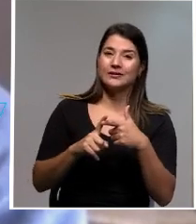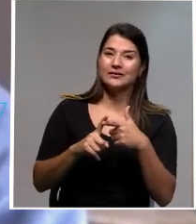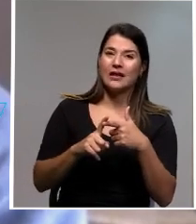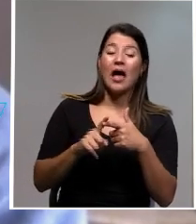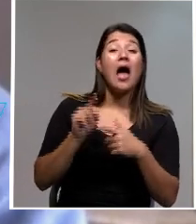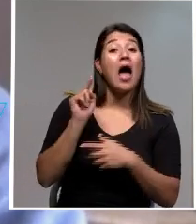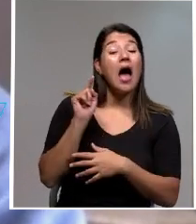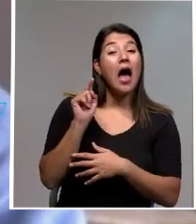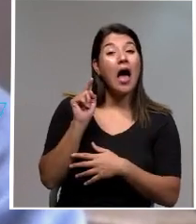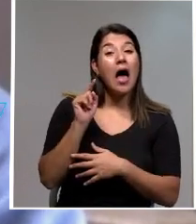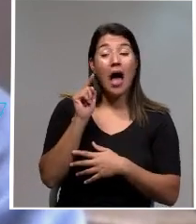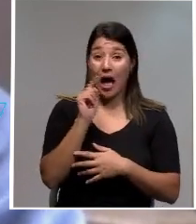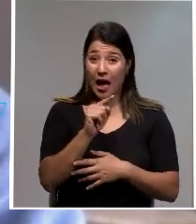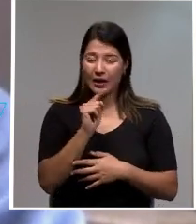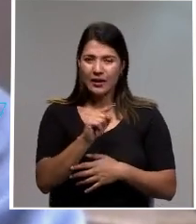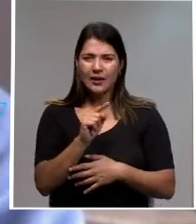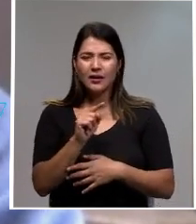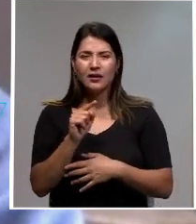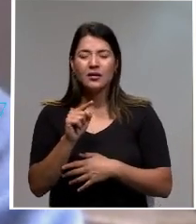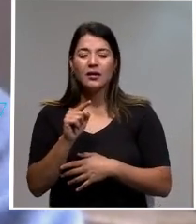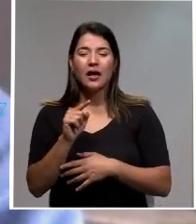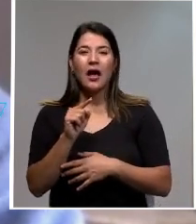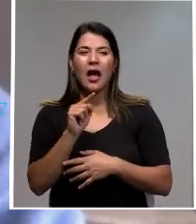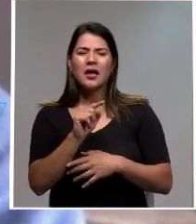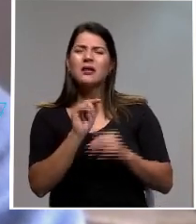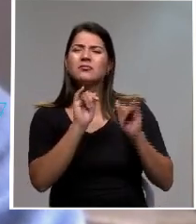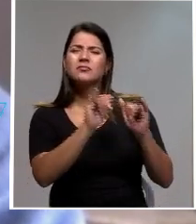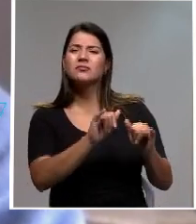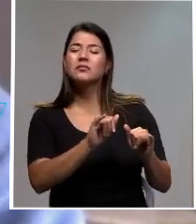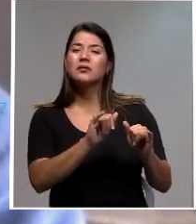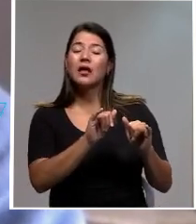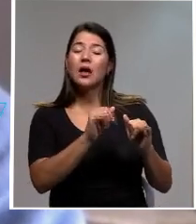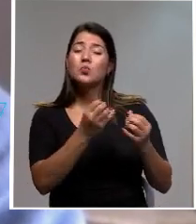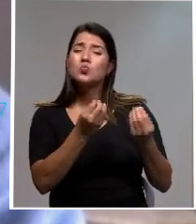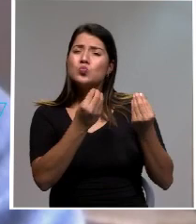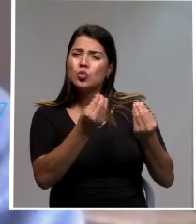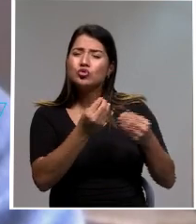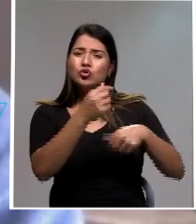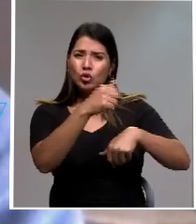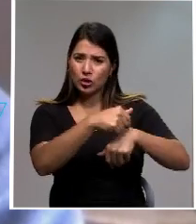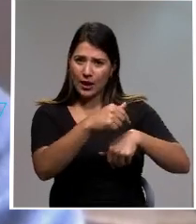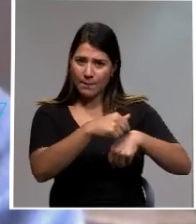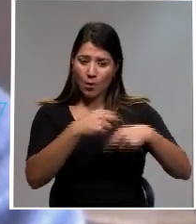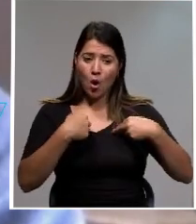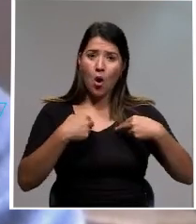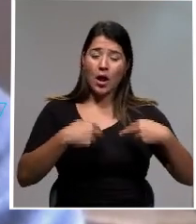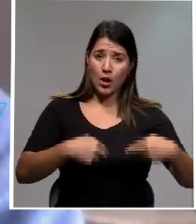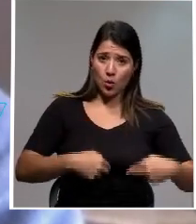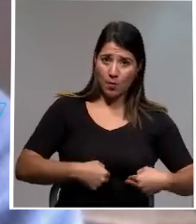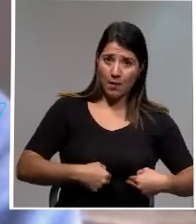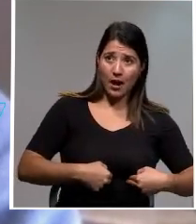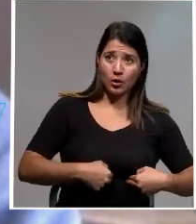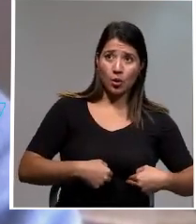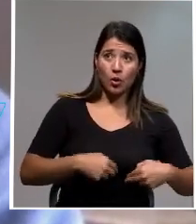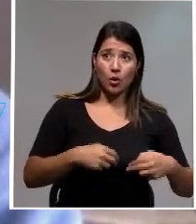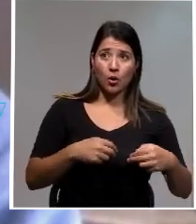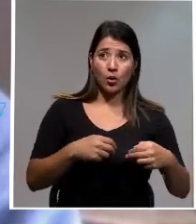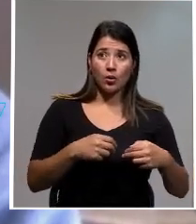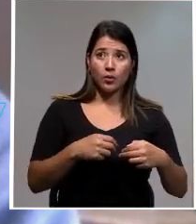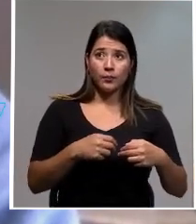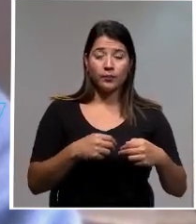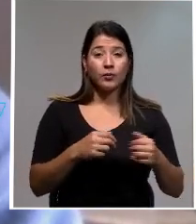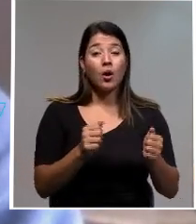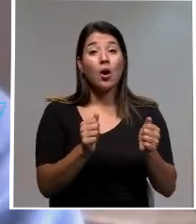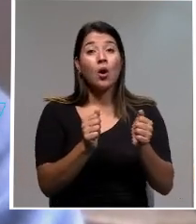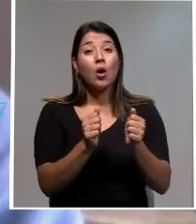algún tiempo, varios cientos o miles de años, coexistió con otras especies del género Homo. La especie humana es el Homo